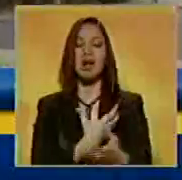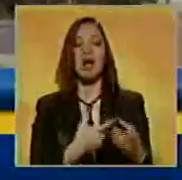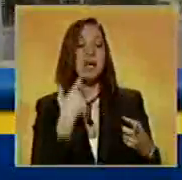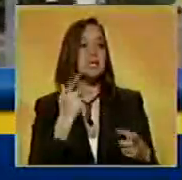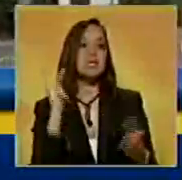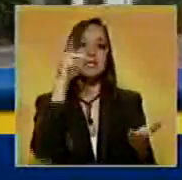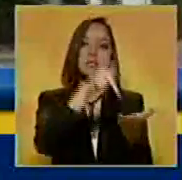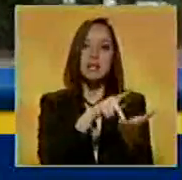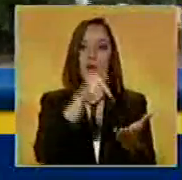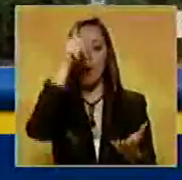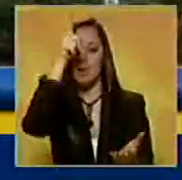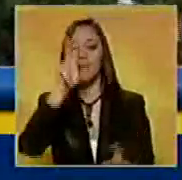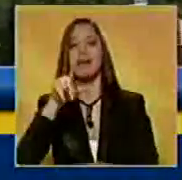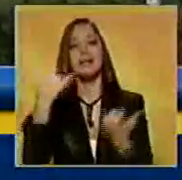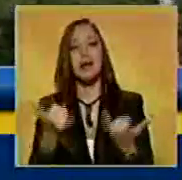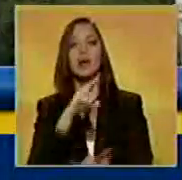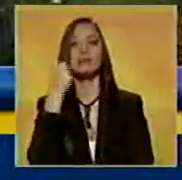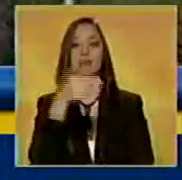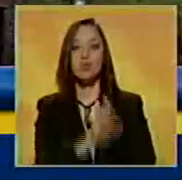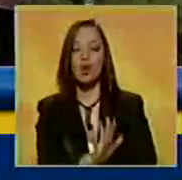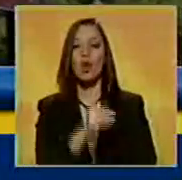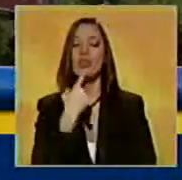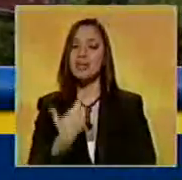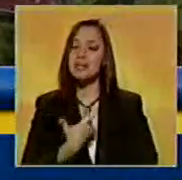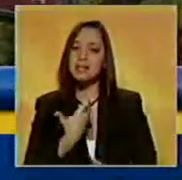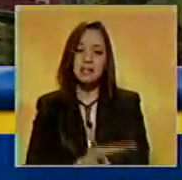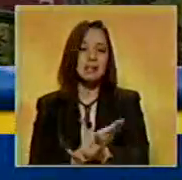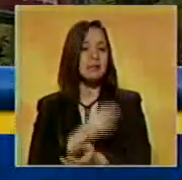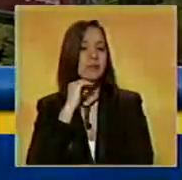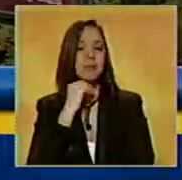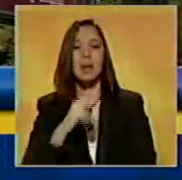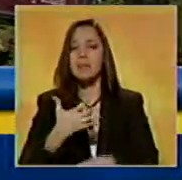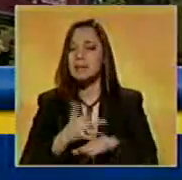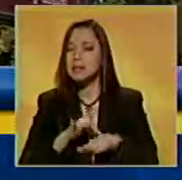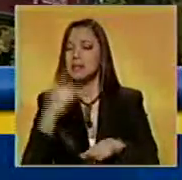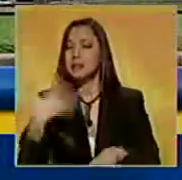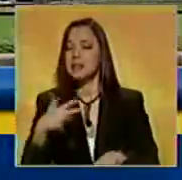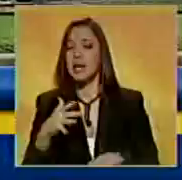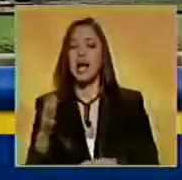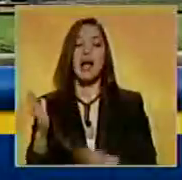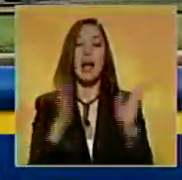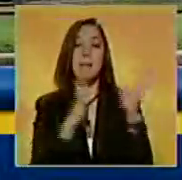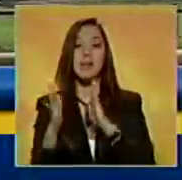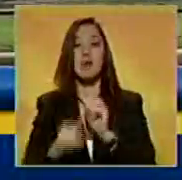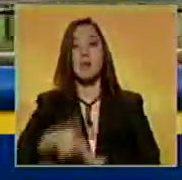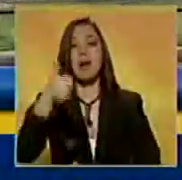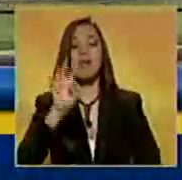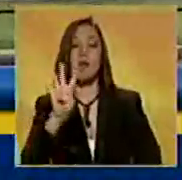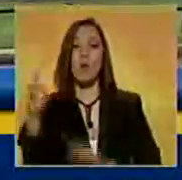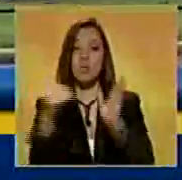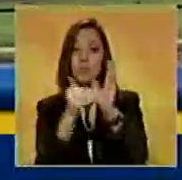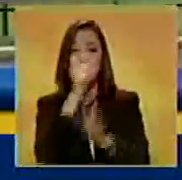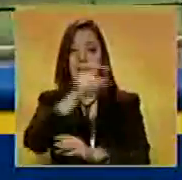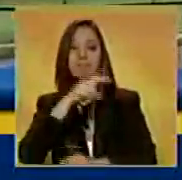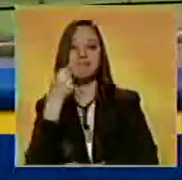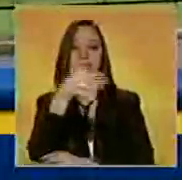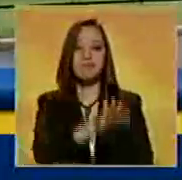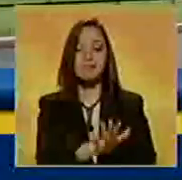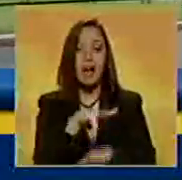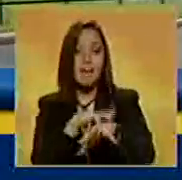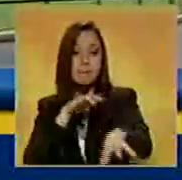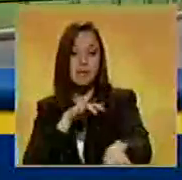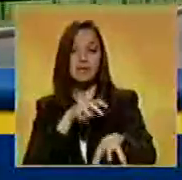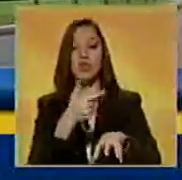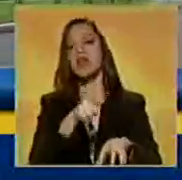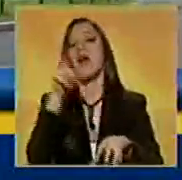el brote como la emergencia de salud más grave de los tiempos modernos desde marzo más de 4,000 personas han muerto por el virus la mayoría de